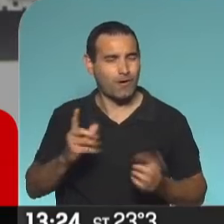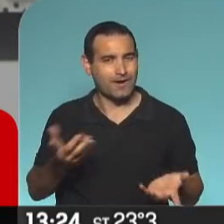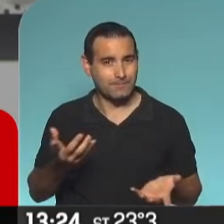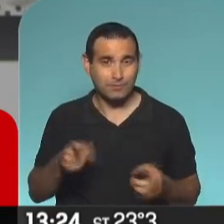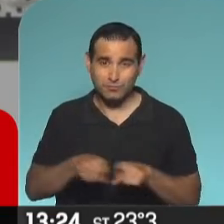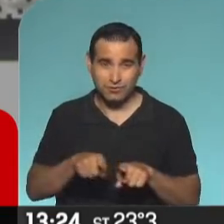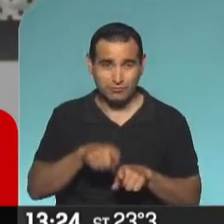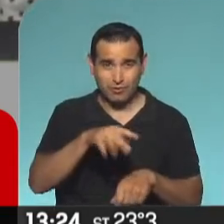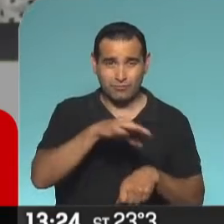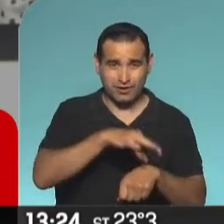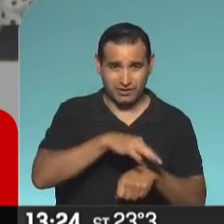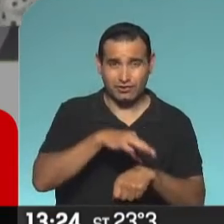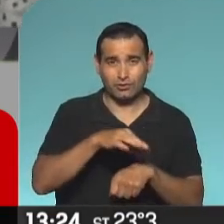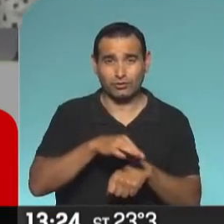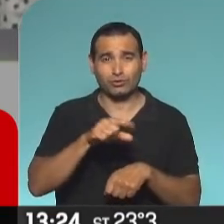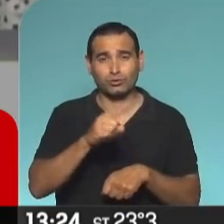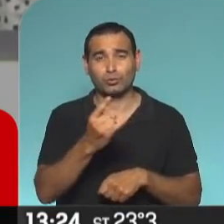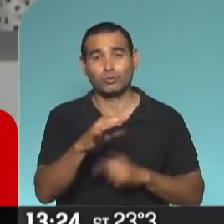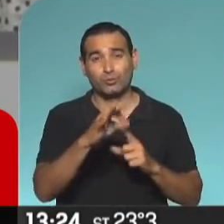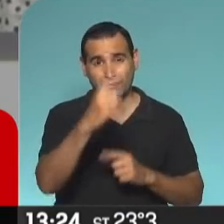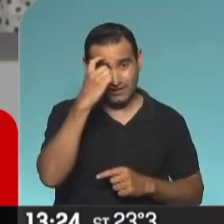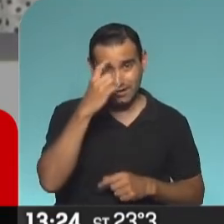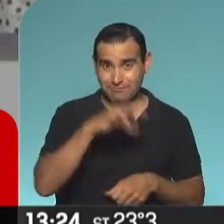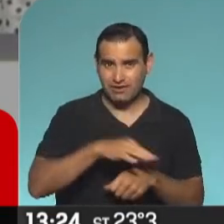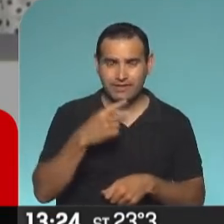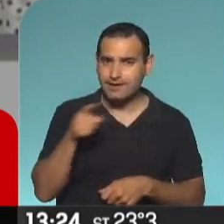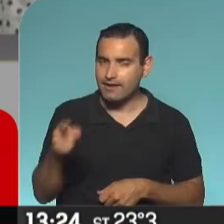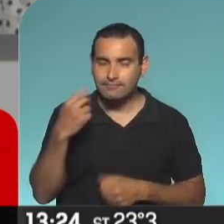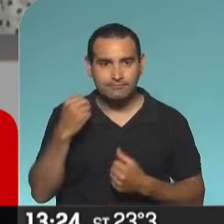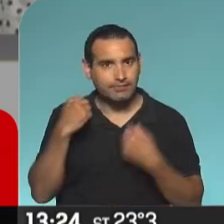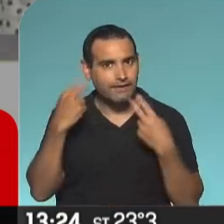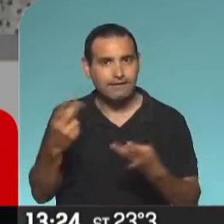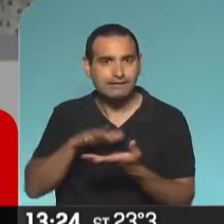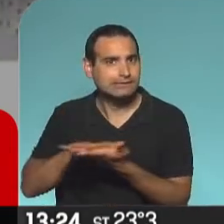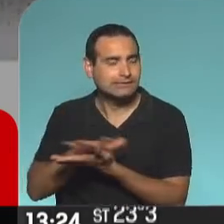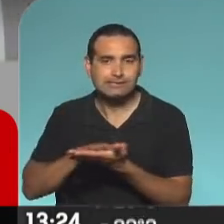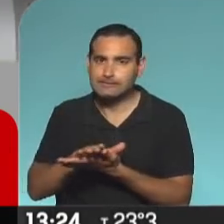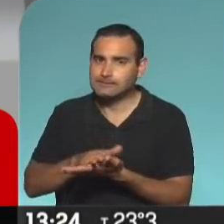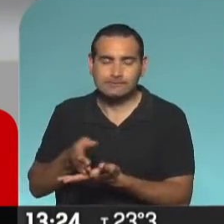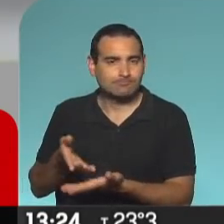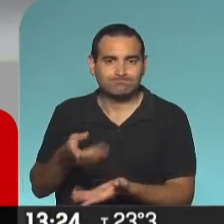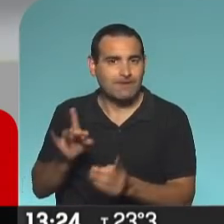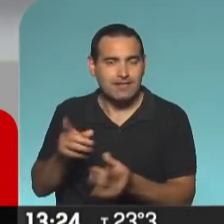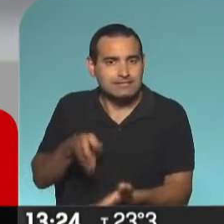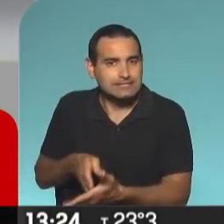dijo CAE, tal cual dijo el último médico que lo venía atendiendo, era muy rebelde de poder llevar adelante como paciente.